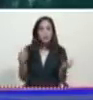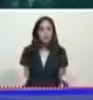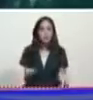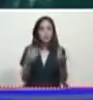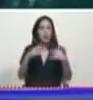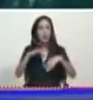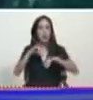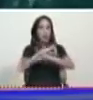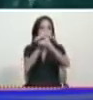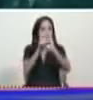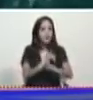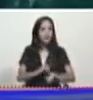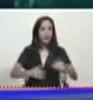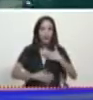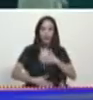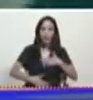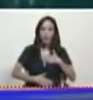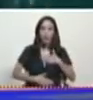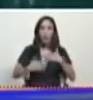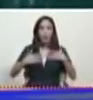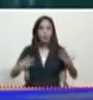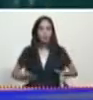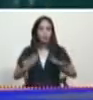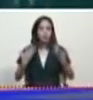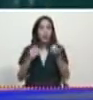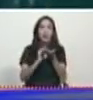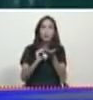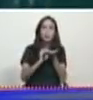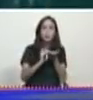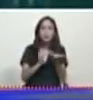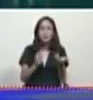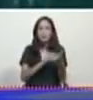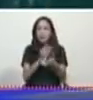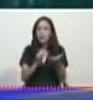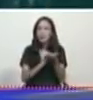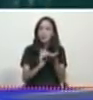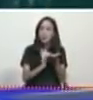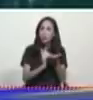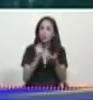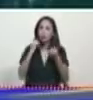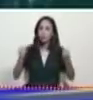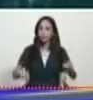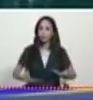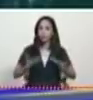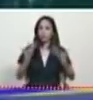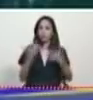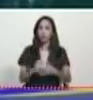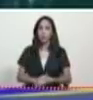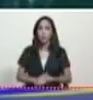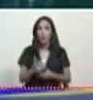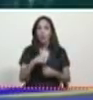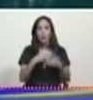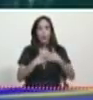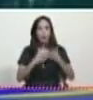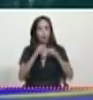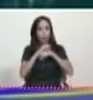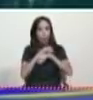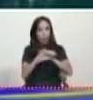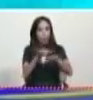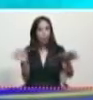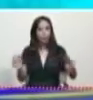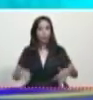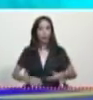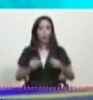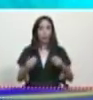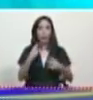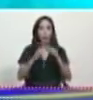al bienestar, a la resolución de los problemas, y sobre todo deben abonar al despliegue y el desenvolvimiento